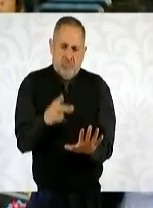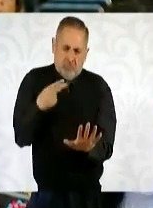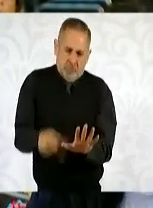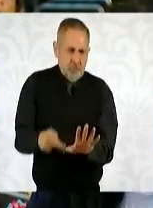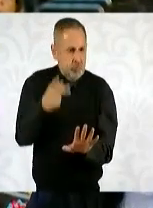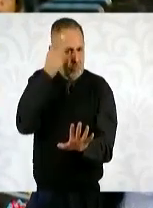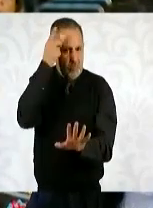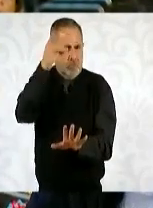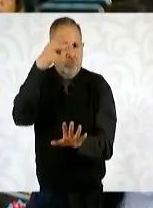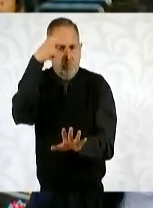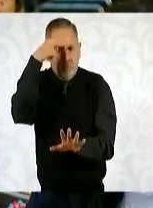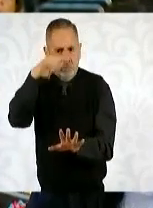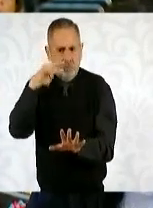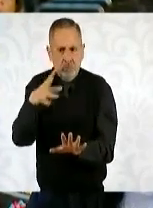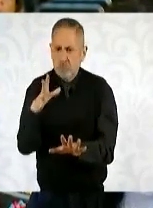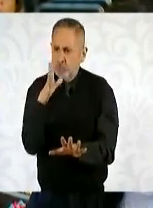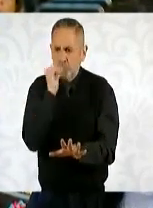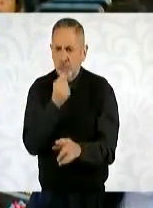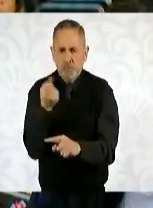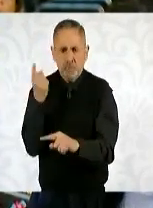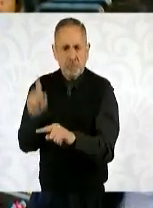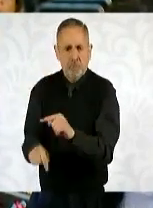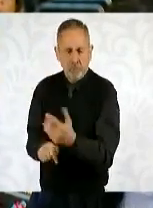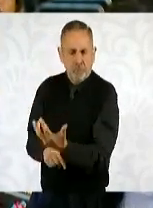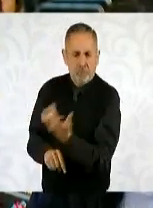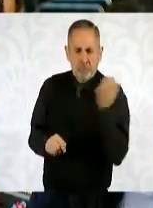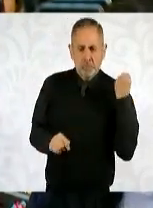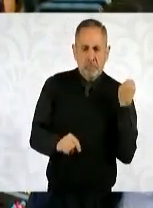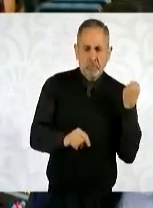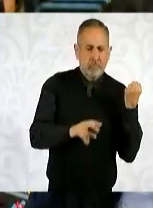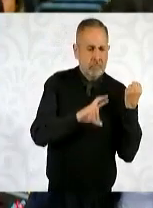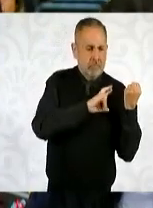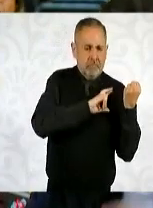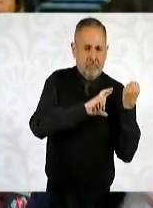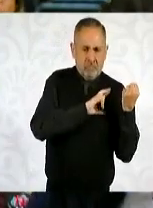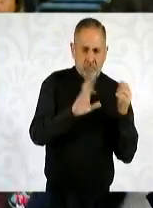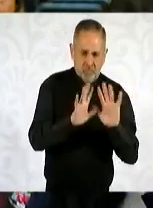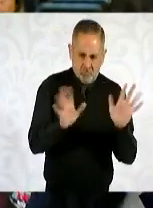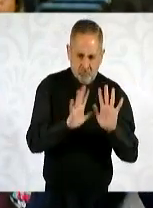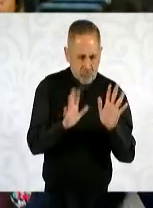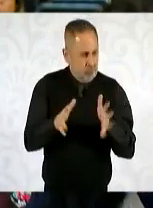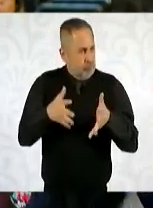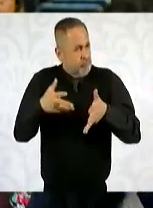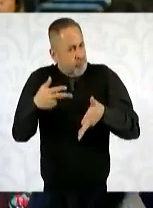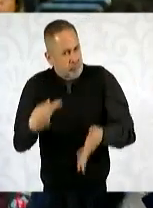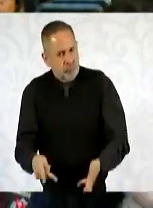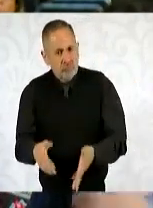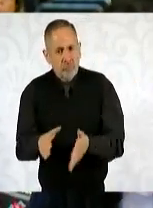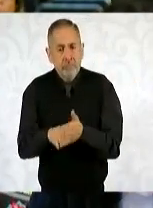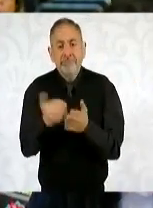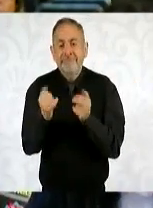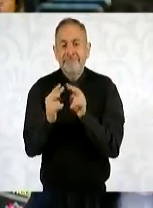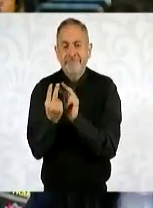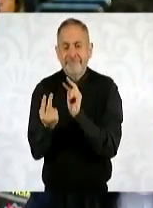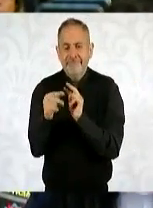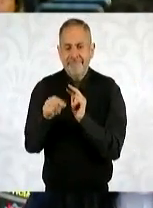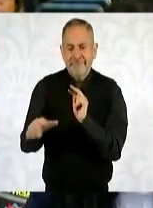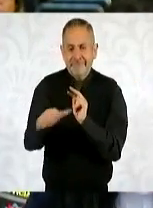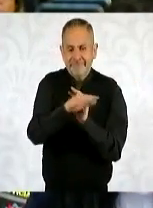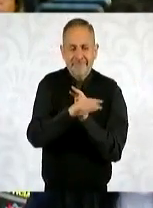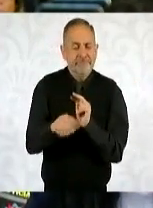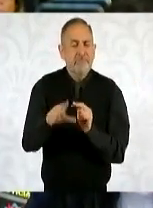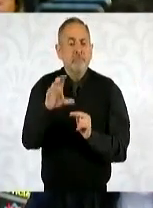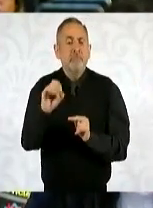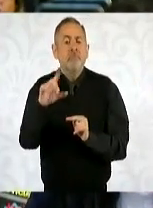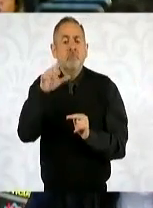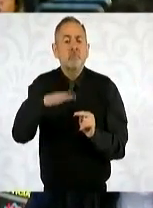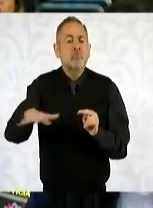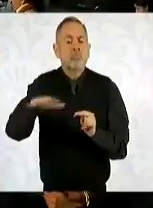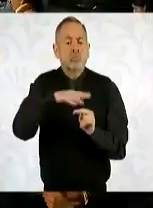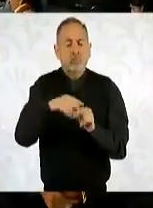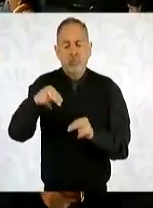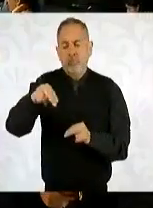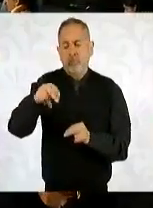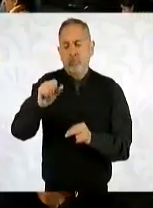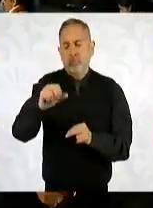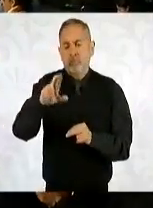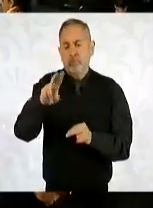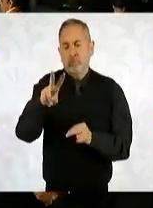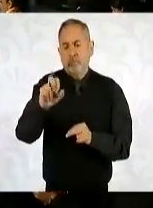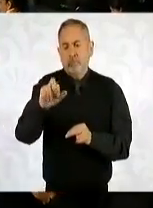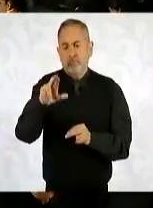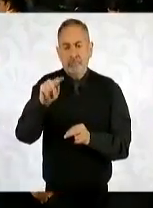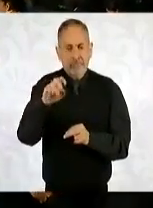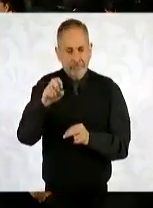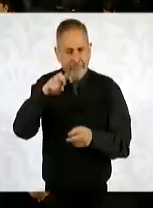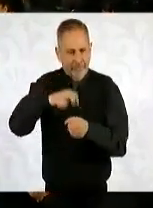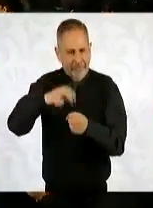personal también especializado, estudiantes y sobre todo los vecinos de la unidad Narvarte se dieron a la tarea